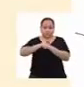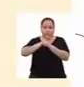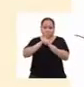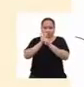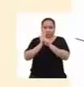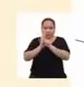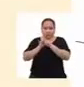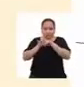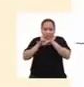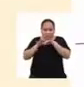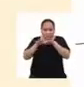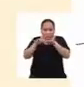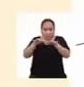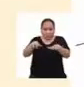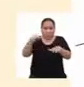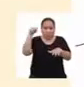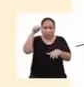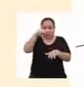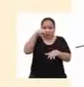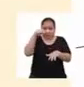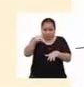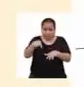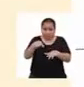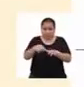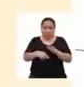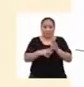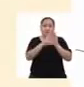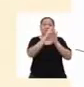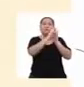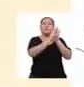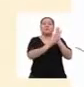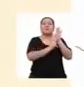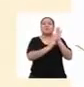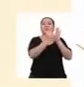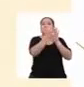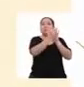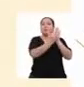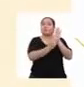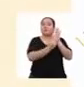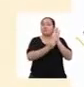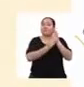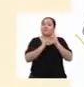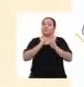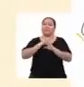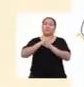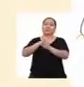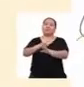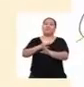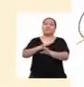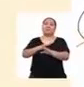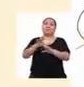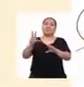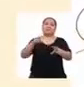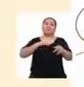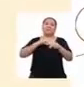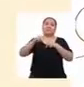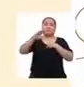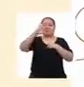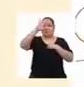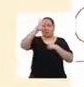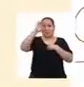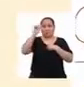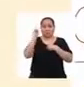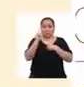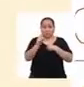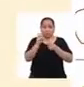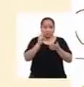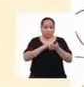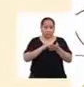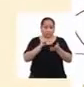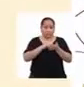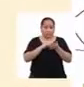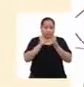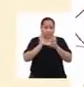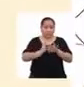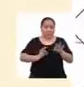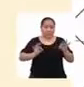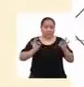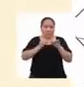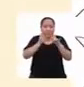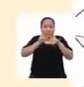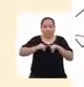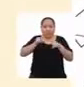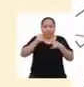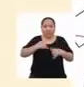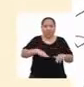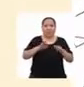COVID-19 llevó a una serie de medidas para evitar el contagio. Una de las más estrictas fue la cuarentena obligatoria, la cual